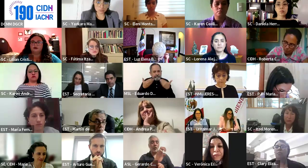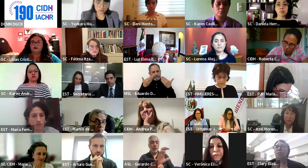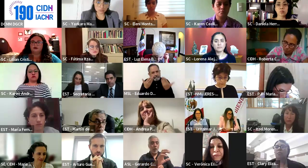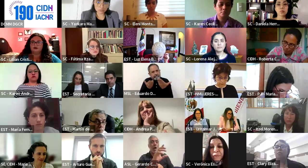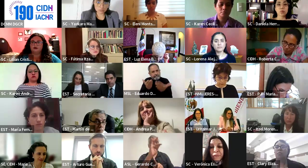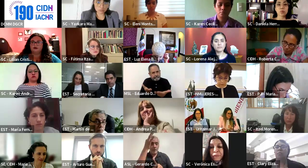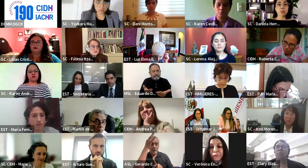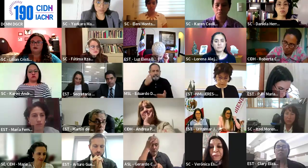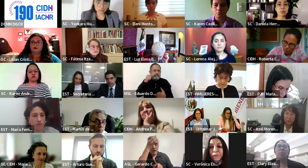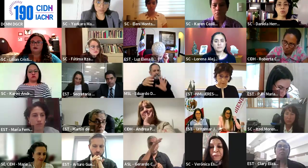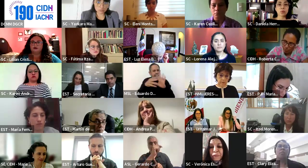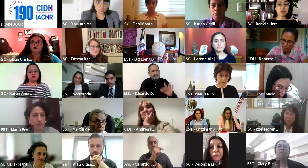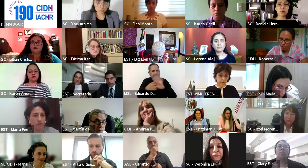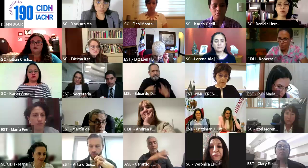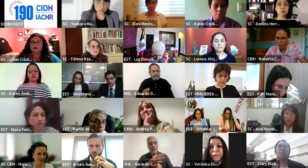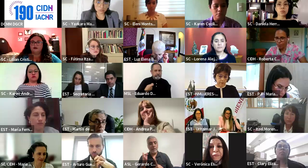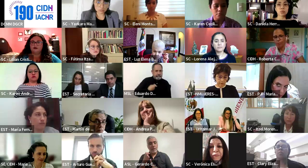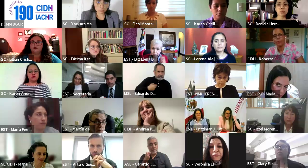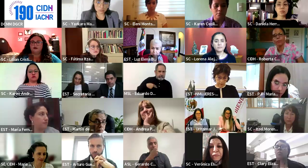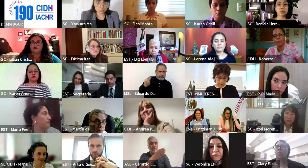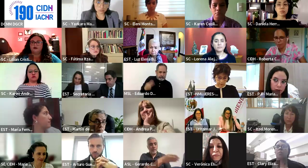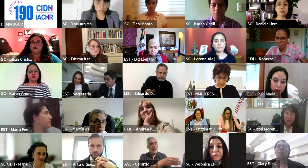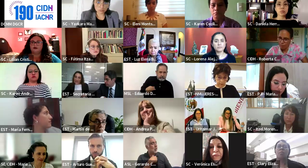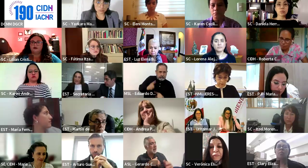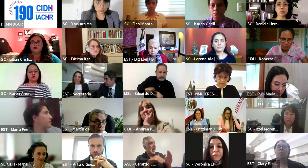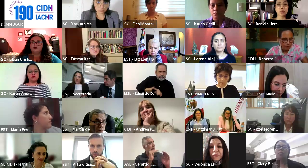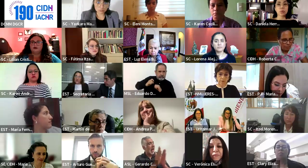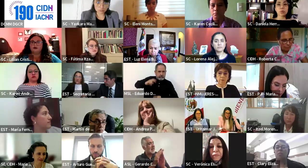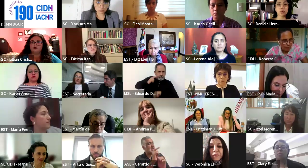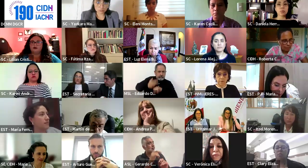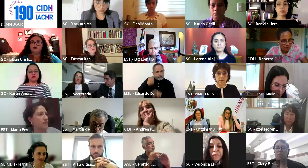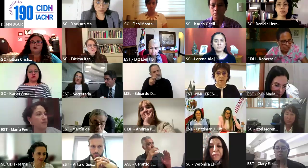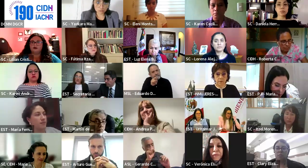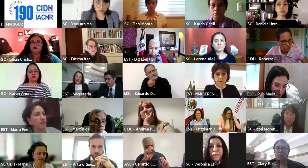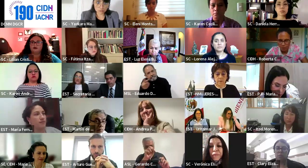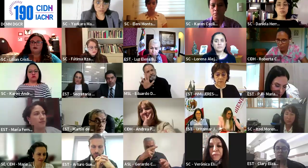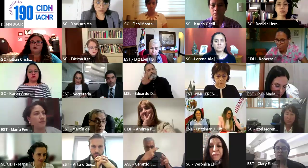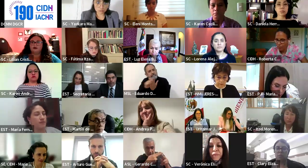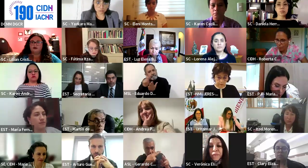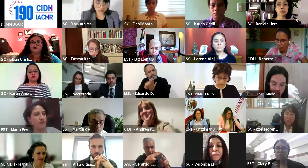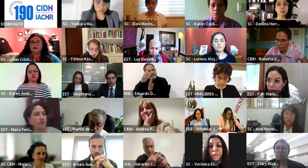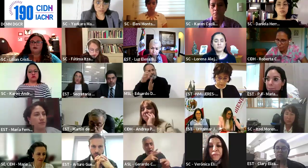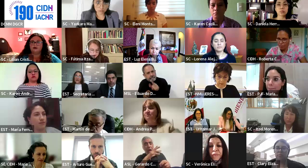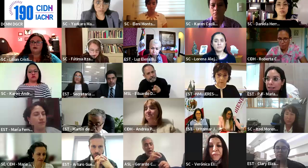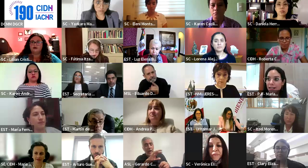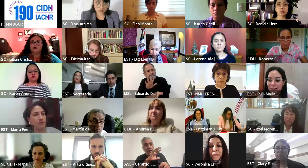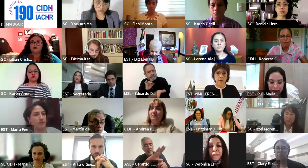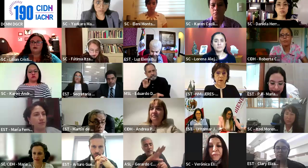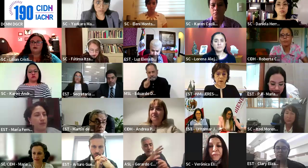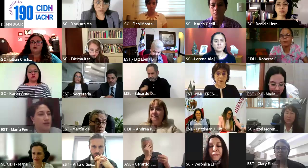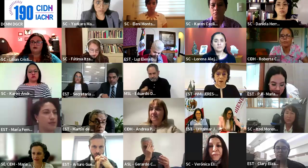amablemente solicito puedan identificarse con nombre y cargo a fin de que la ilustre Comisión Interamericana pueda tomar nota.